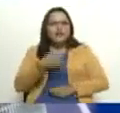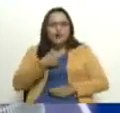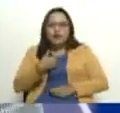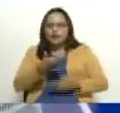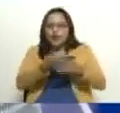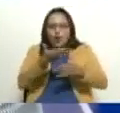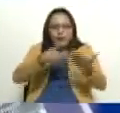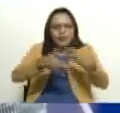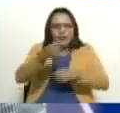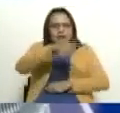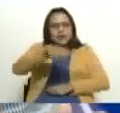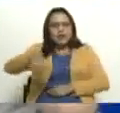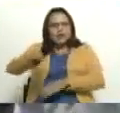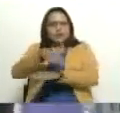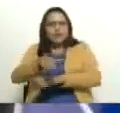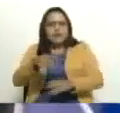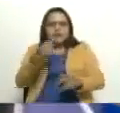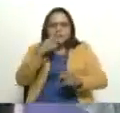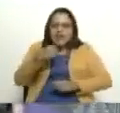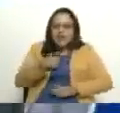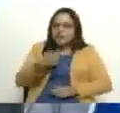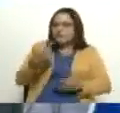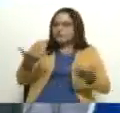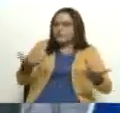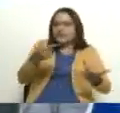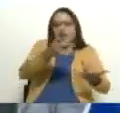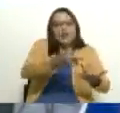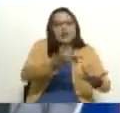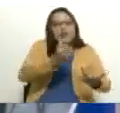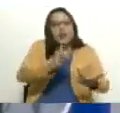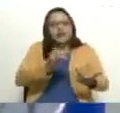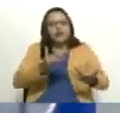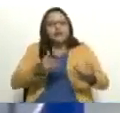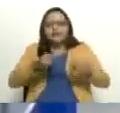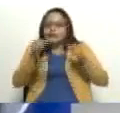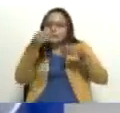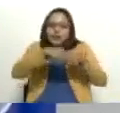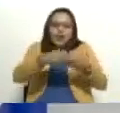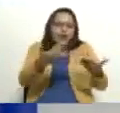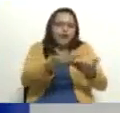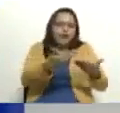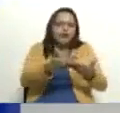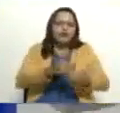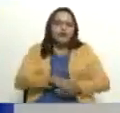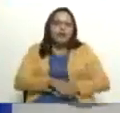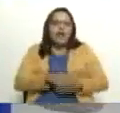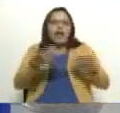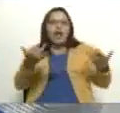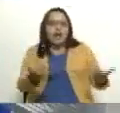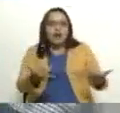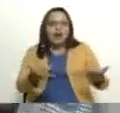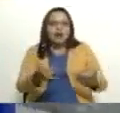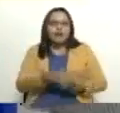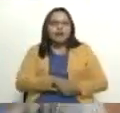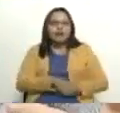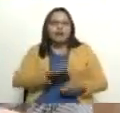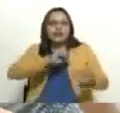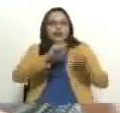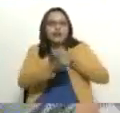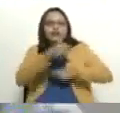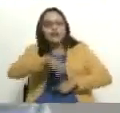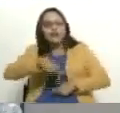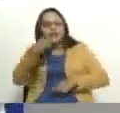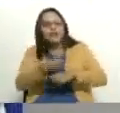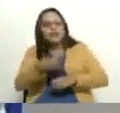otros músicos y ellos me dijeron, bueno, ya él se fue adelante de nosotros. Vamos a apoyarlo y vamos a lanzarnos. Nosotros somos los que manejamos